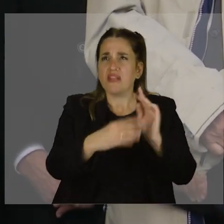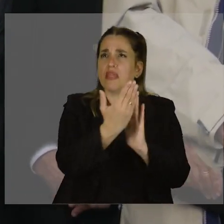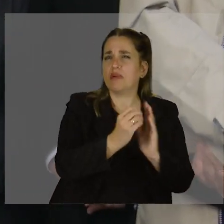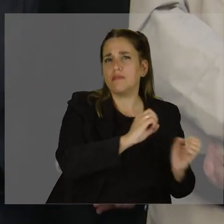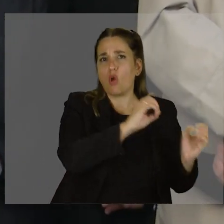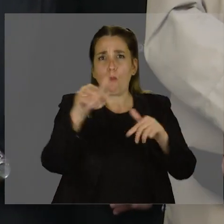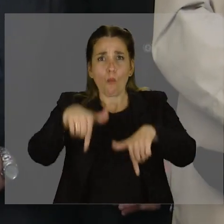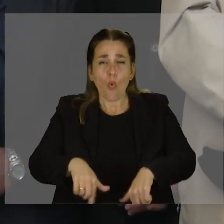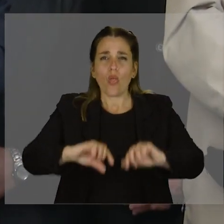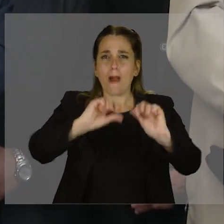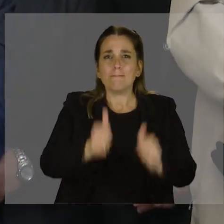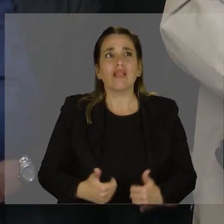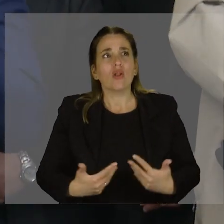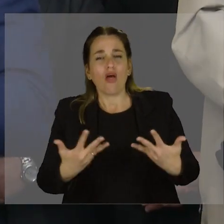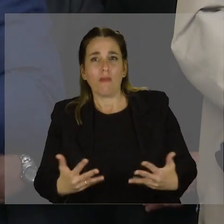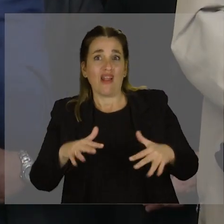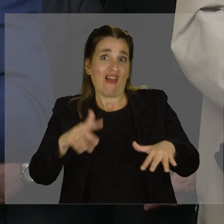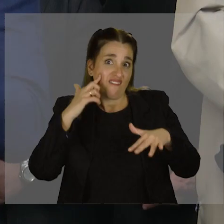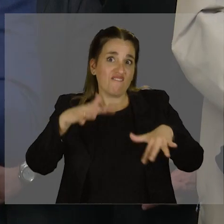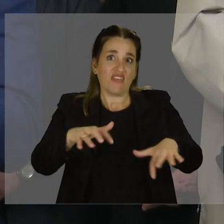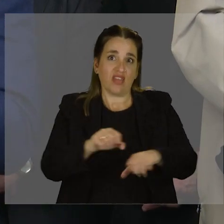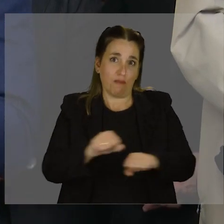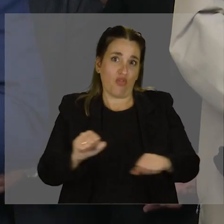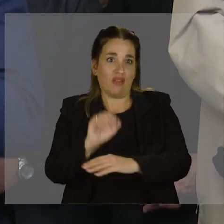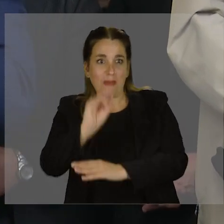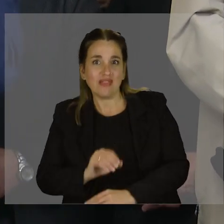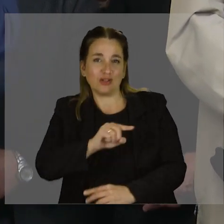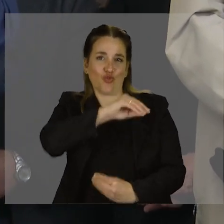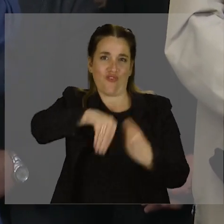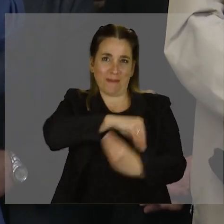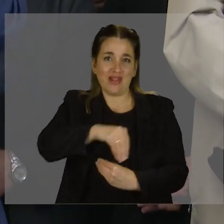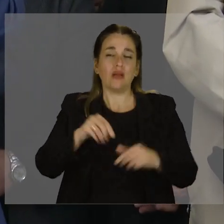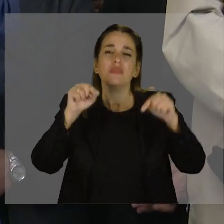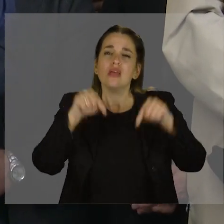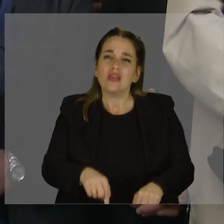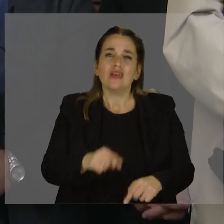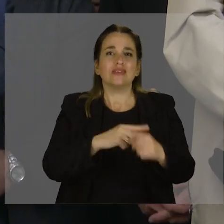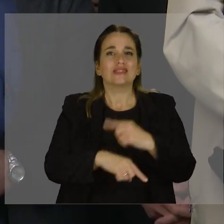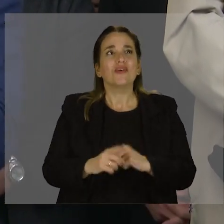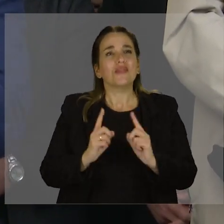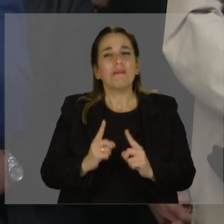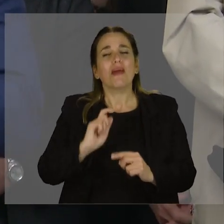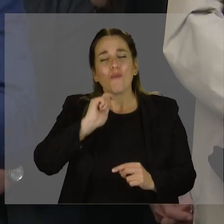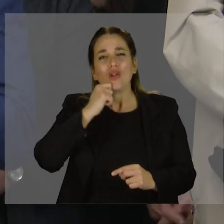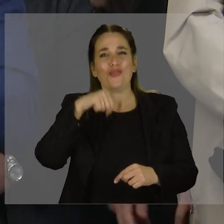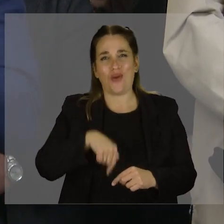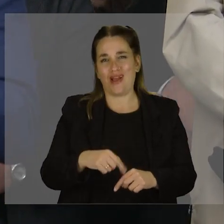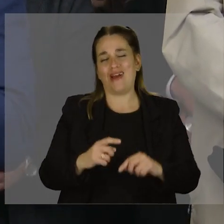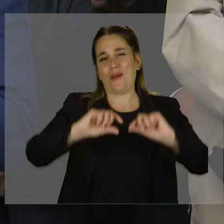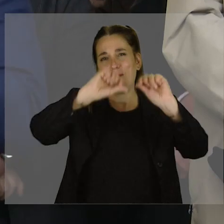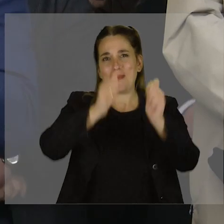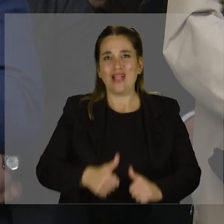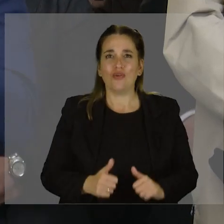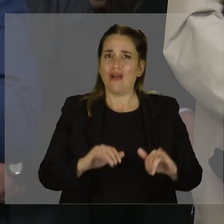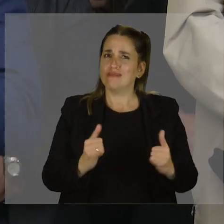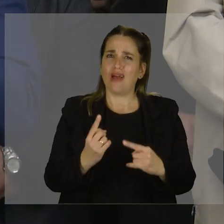a hacer su vida y tratar de sostener a su familia. Y tiene esa mezcla tan linda de lo mejor del